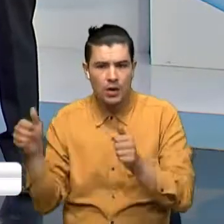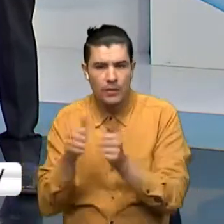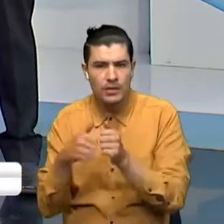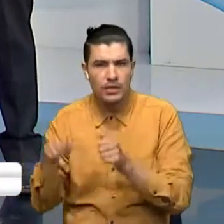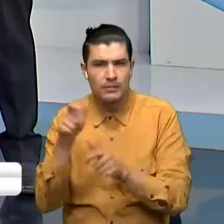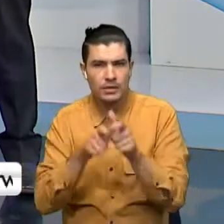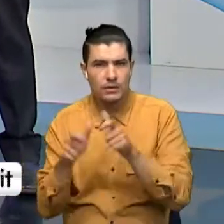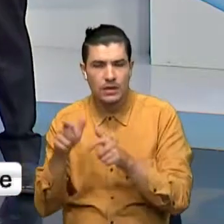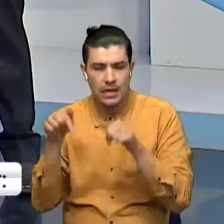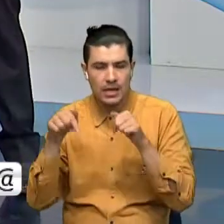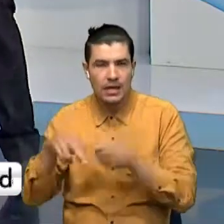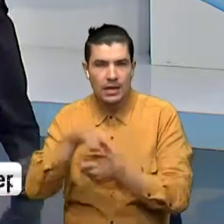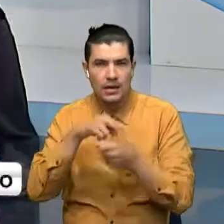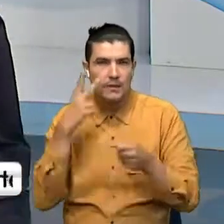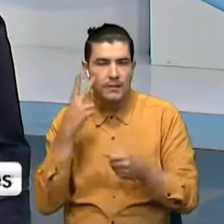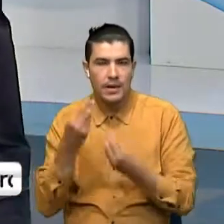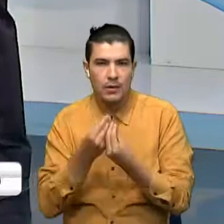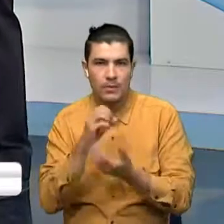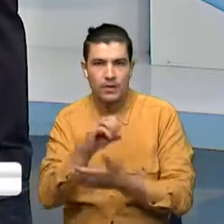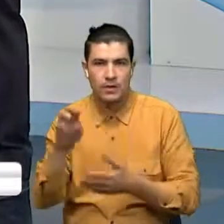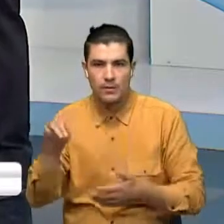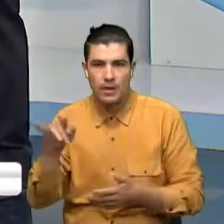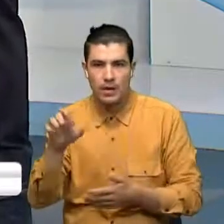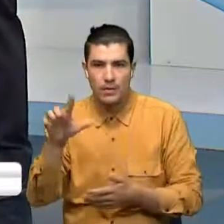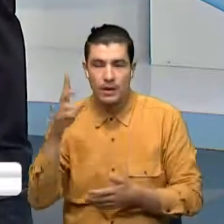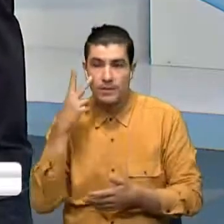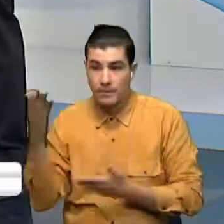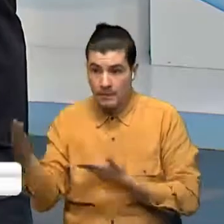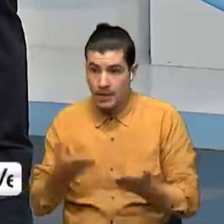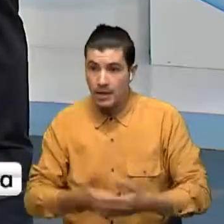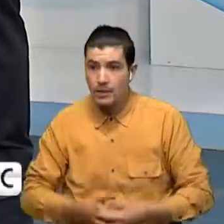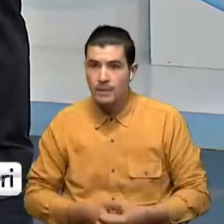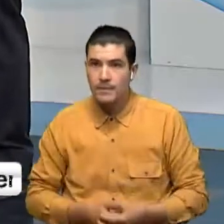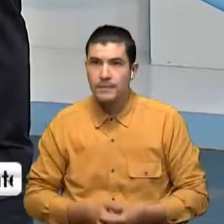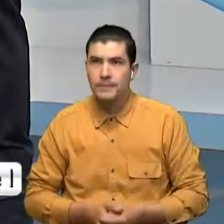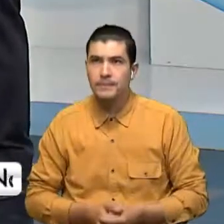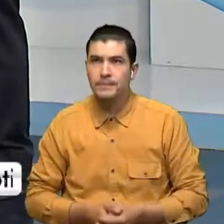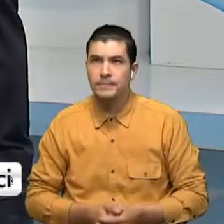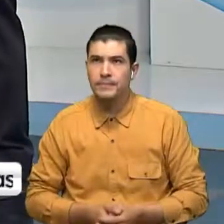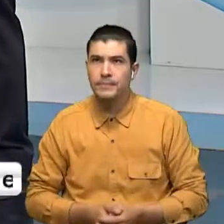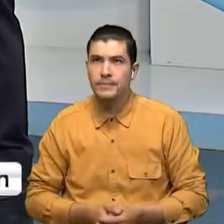pedalistas de la región con nuestro compañero manuel garcía hoy bienvenido buena tarde